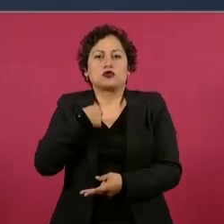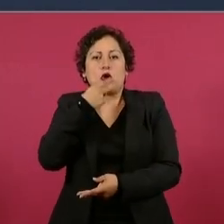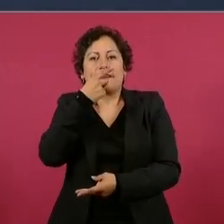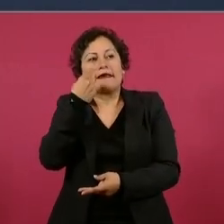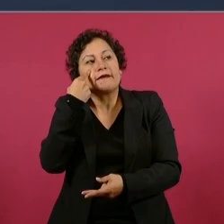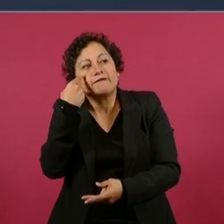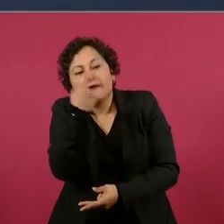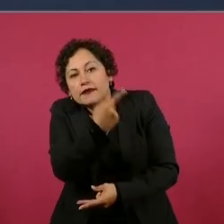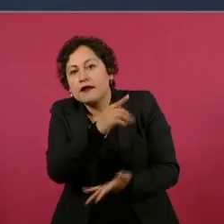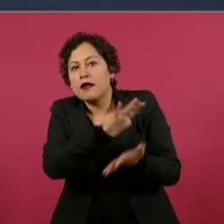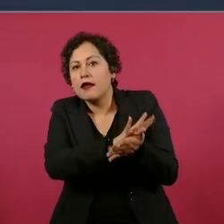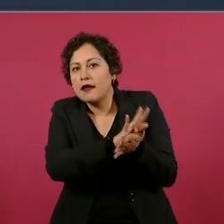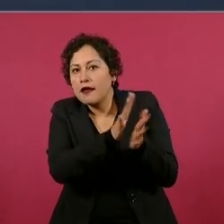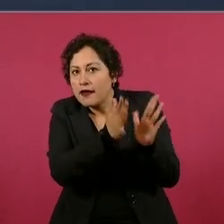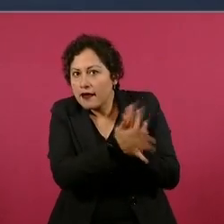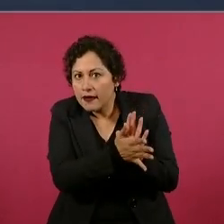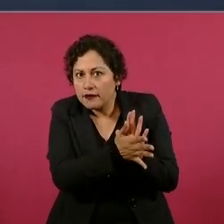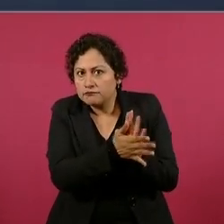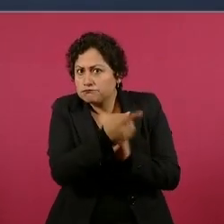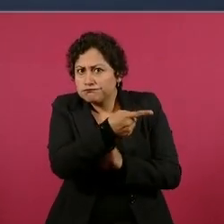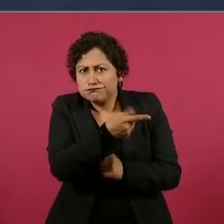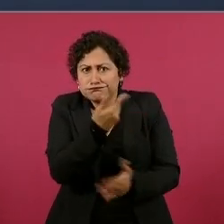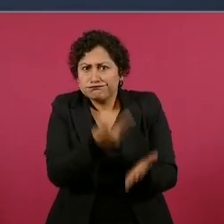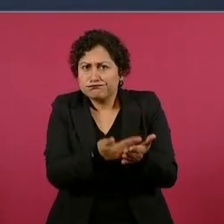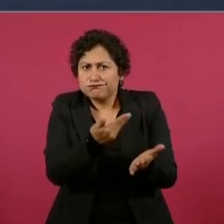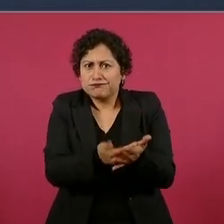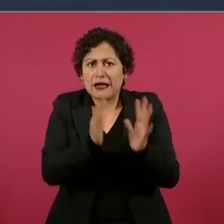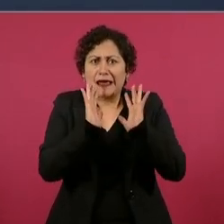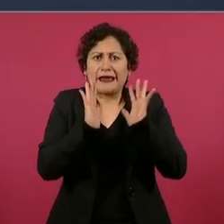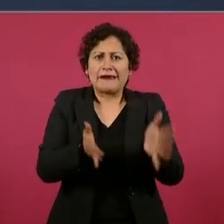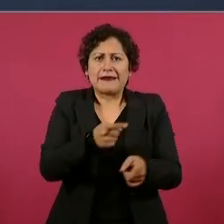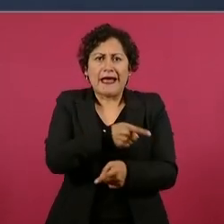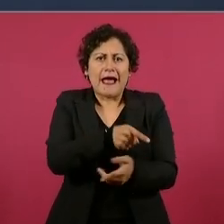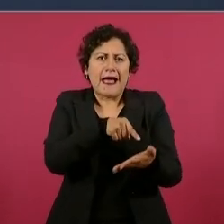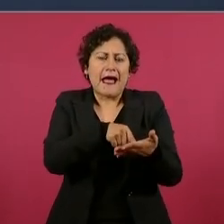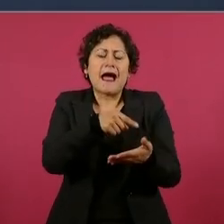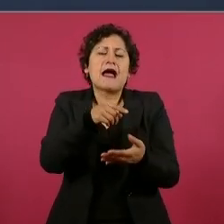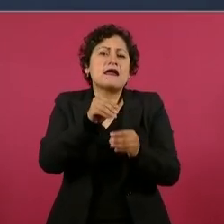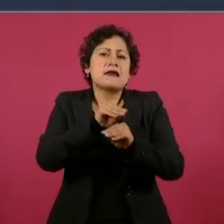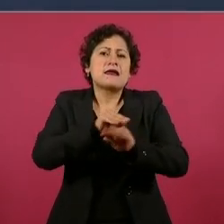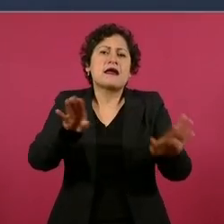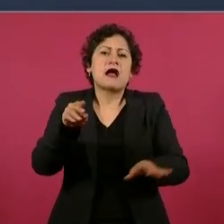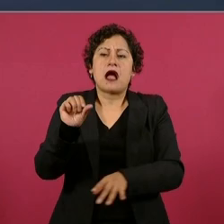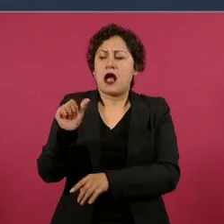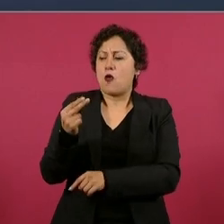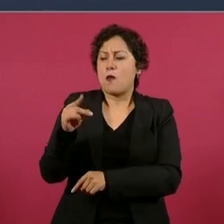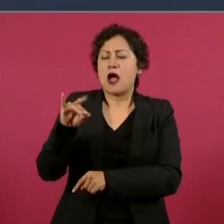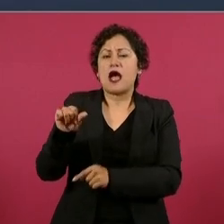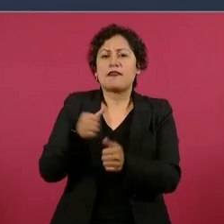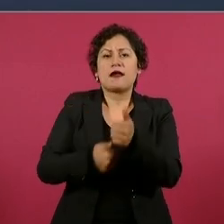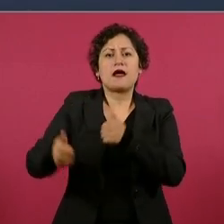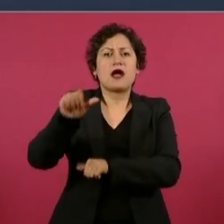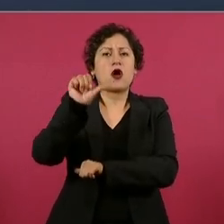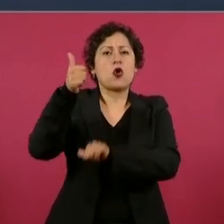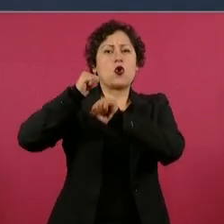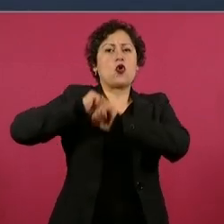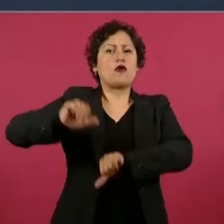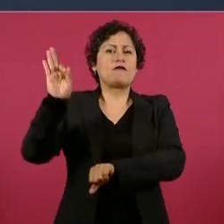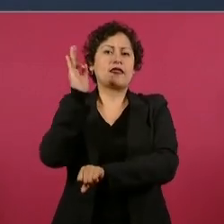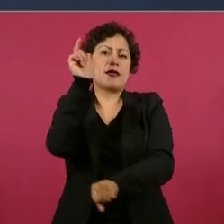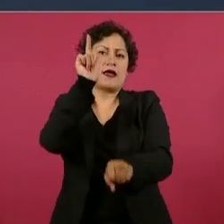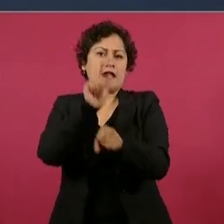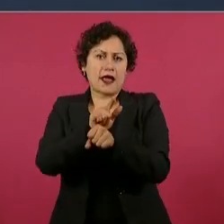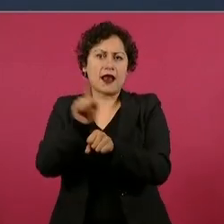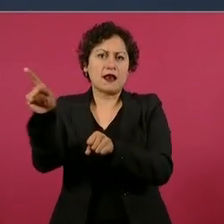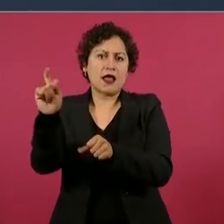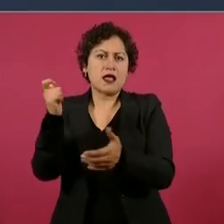está demostrado, ¿sí?, que Ahumada recibió apoyo de altos funcionarios del gobierno federal. Ellos dicen que